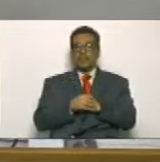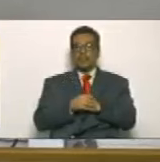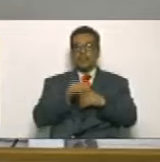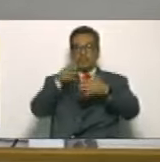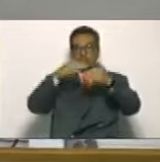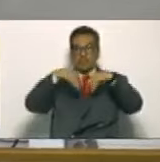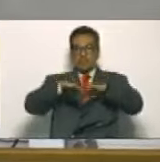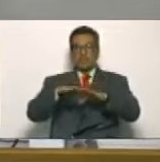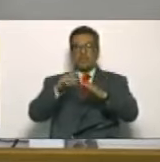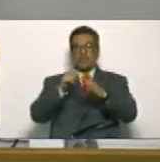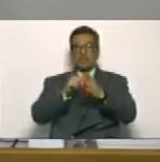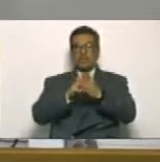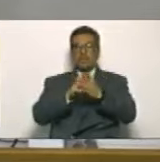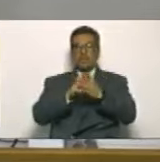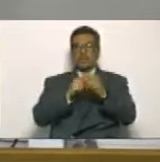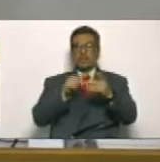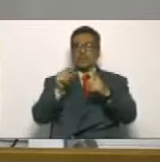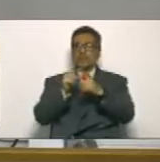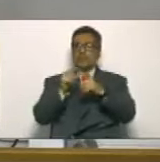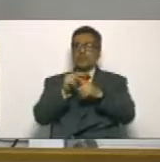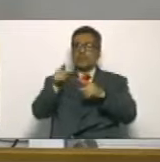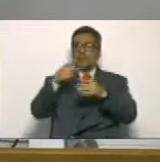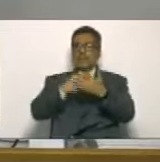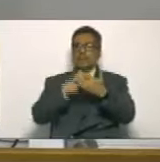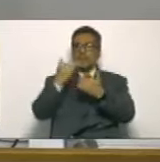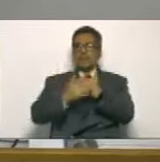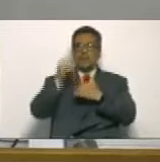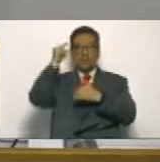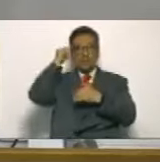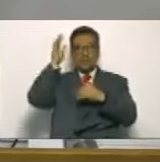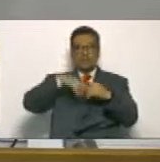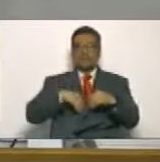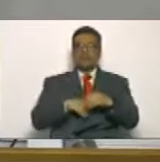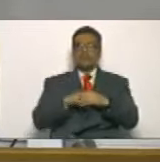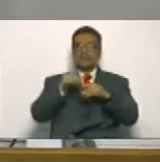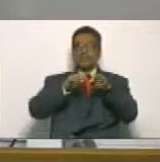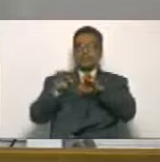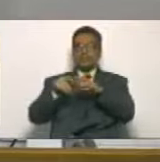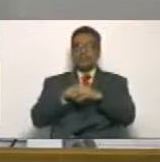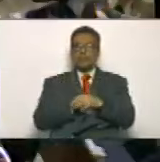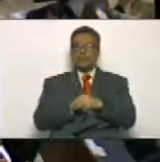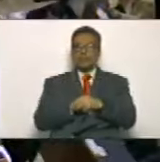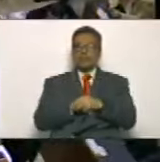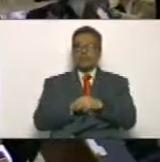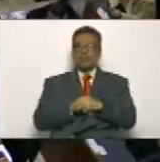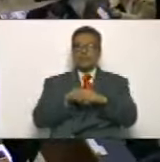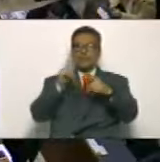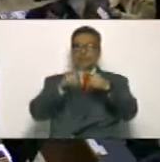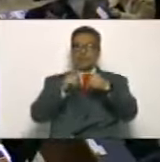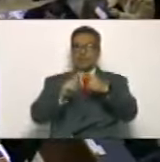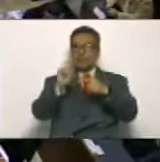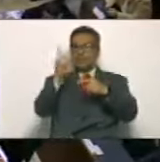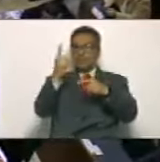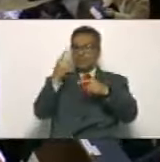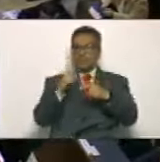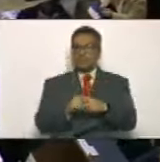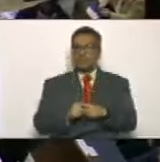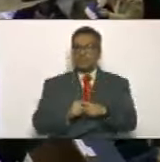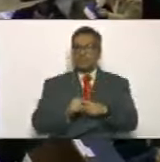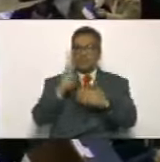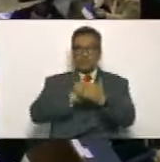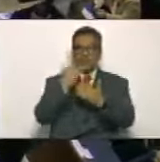Siguiente. Sírvase dar lectura a la propuesta de orden del día, secretaria. Punto número uno.